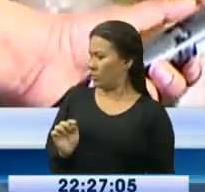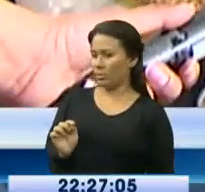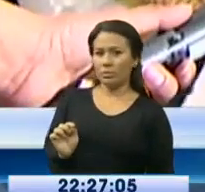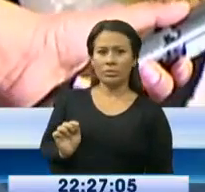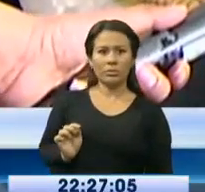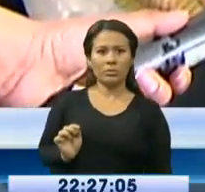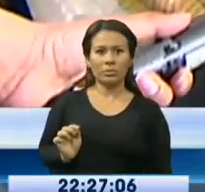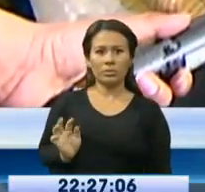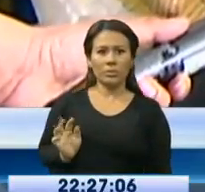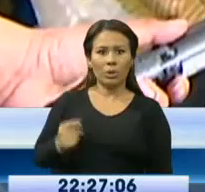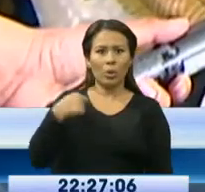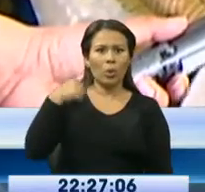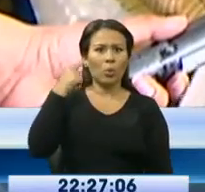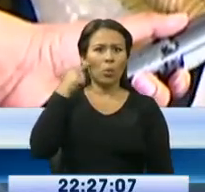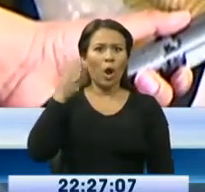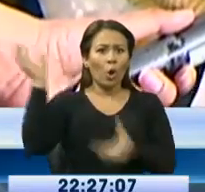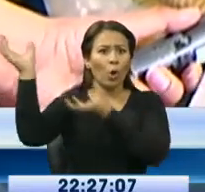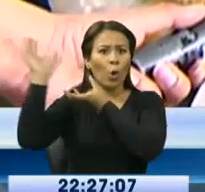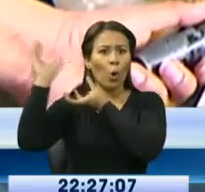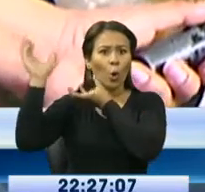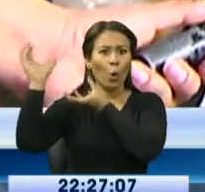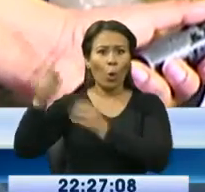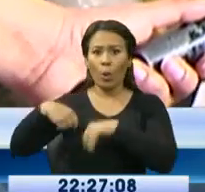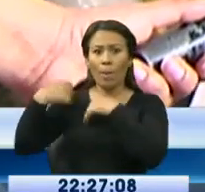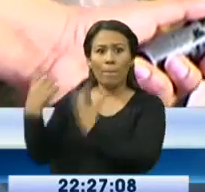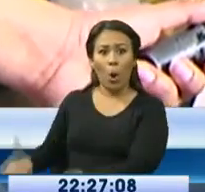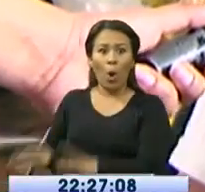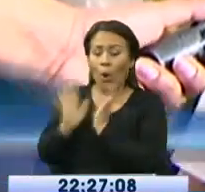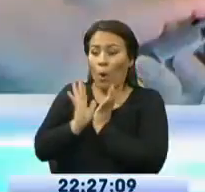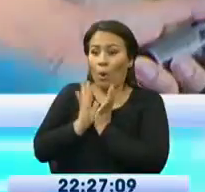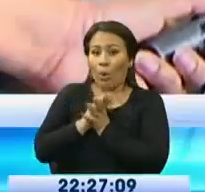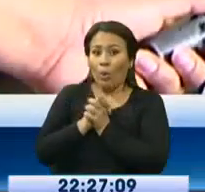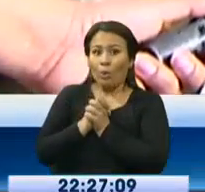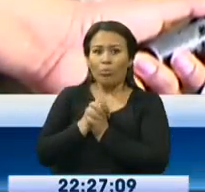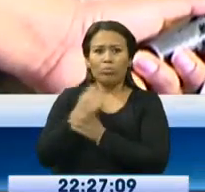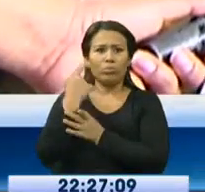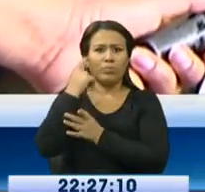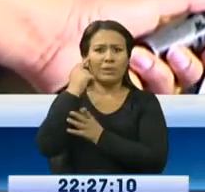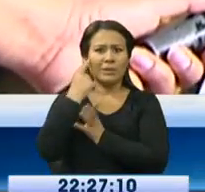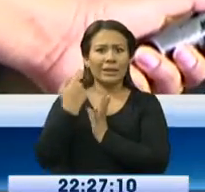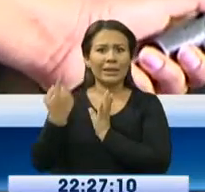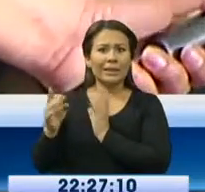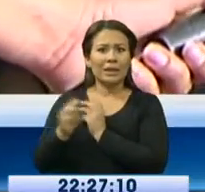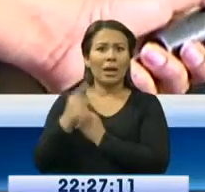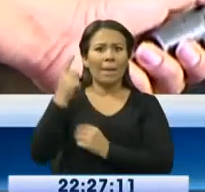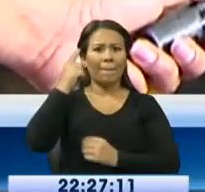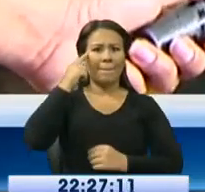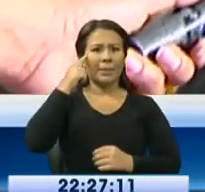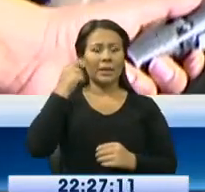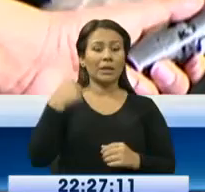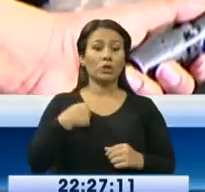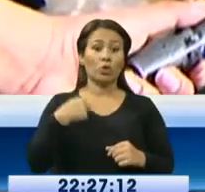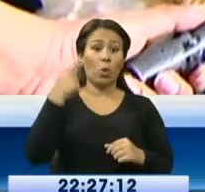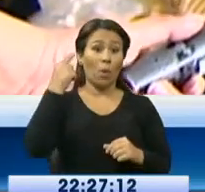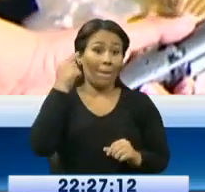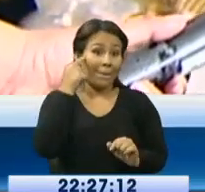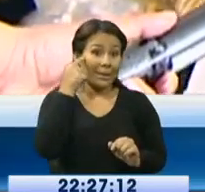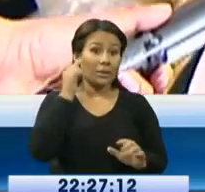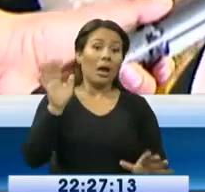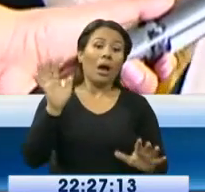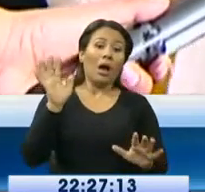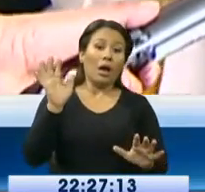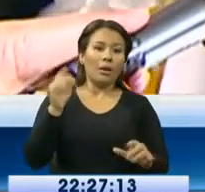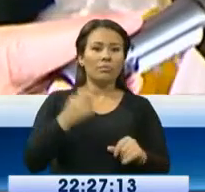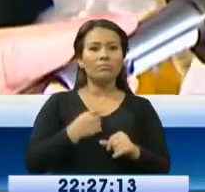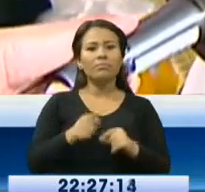yo oí como un coco que lo botan al piso. Entonces digo, le ha dado esa cosa que sabe dar convulsiones.